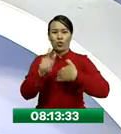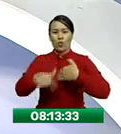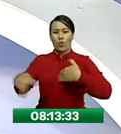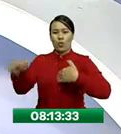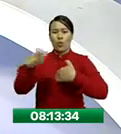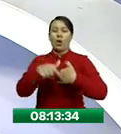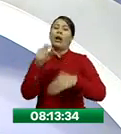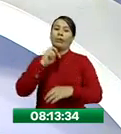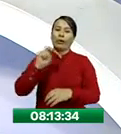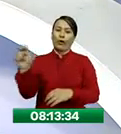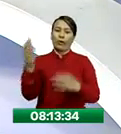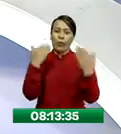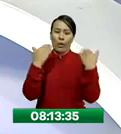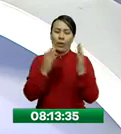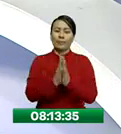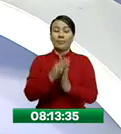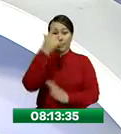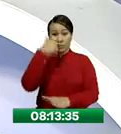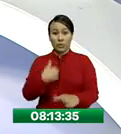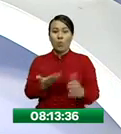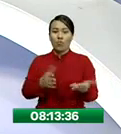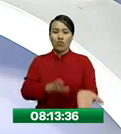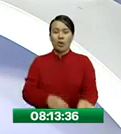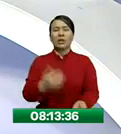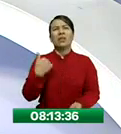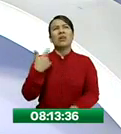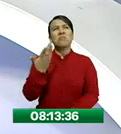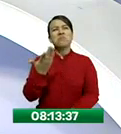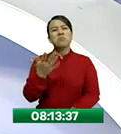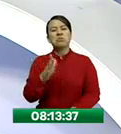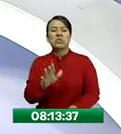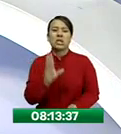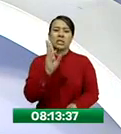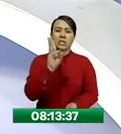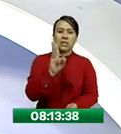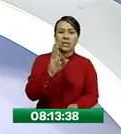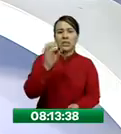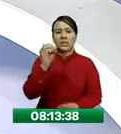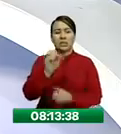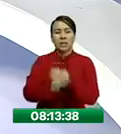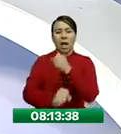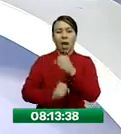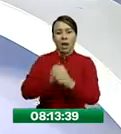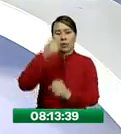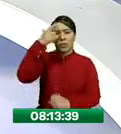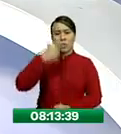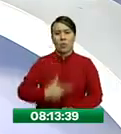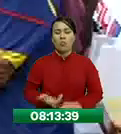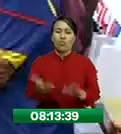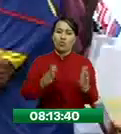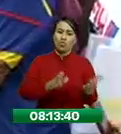Guayaquil. El ahora occiso tenía aproximadamente 60 años de edad.